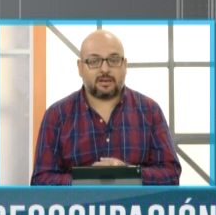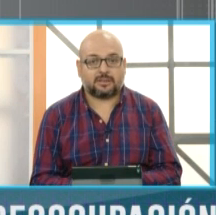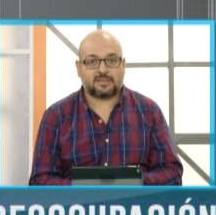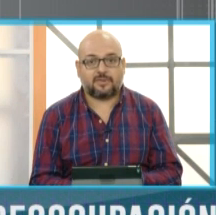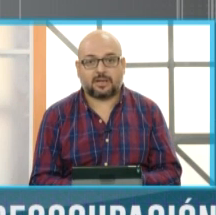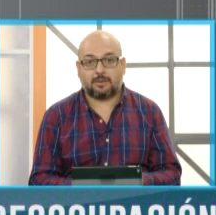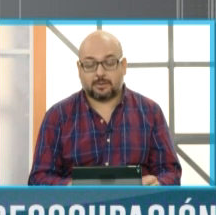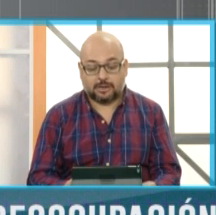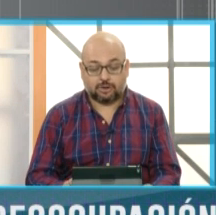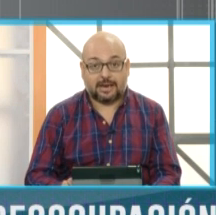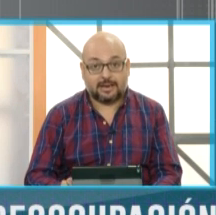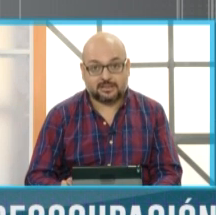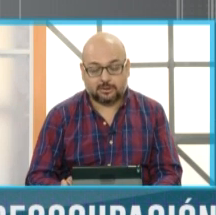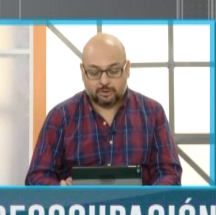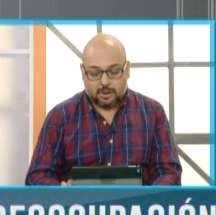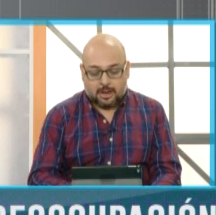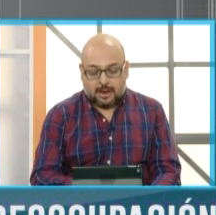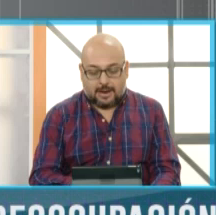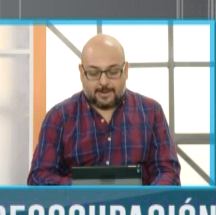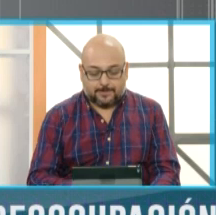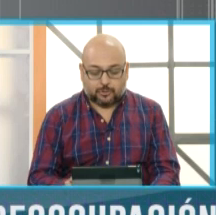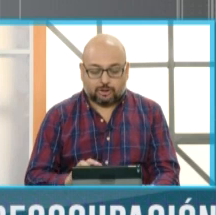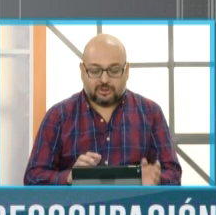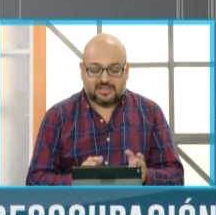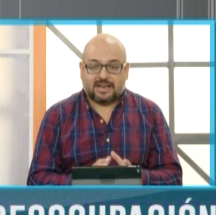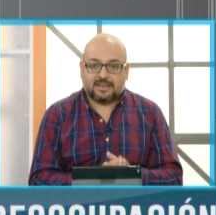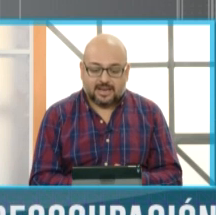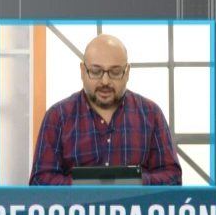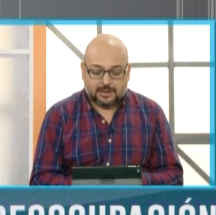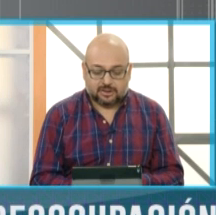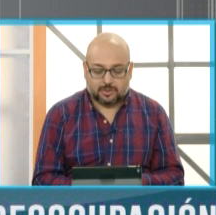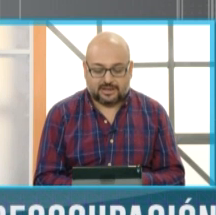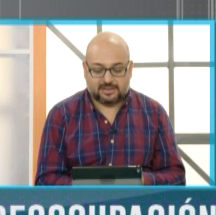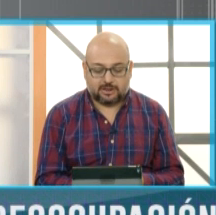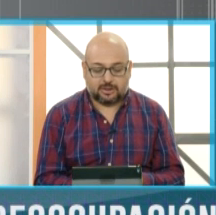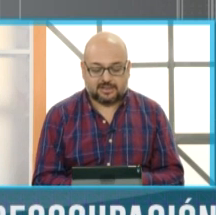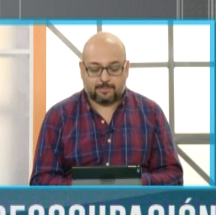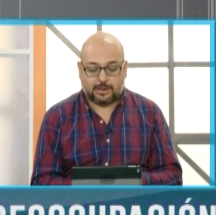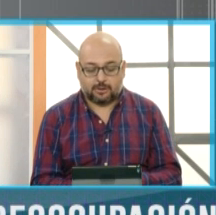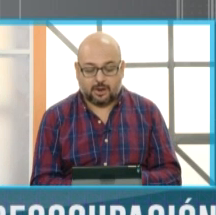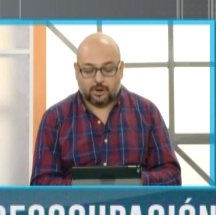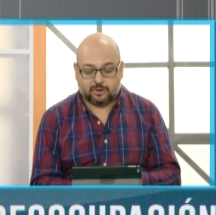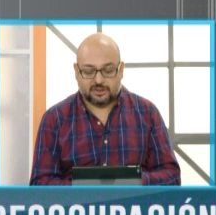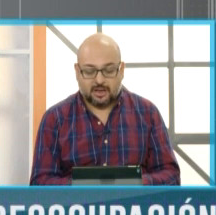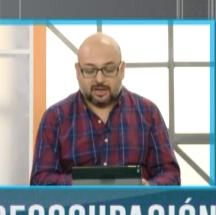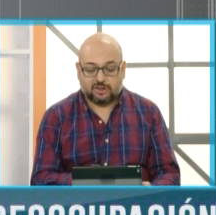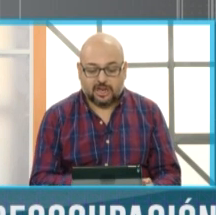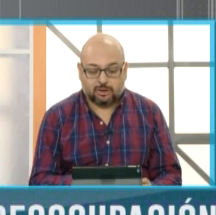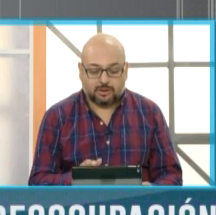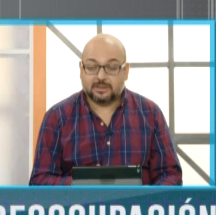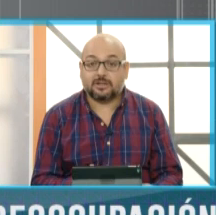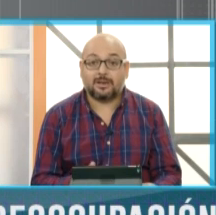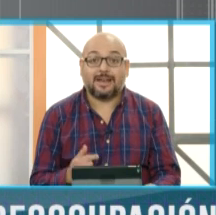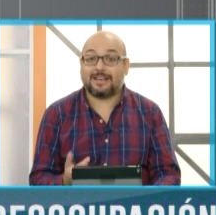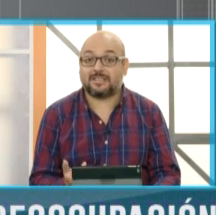destacan esta cifra que estaba revelando la Iglesia, ¿no? Otros decían, la Iglesia advierte sobre el crecimiento del desempleo. Qué bueno, dice, en 12 años